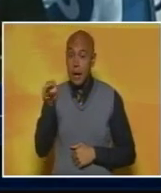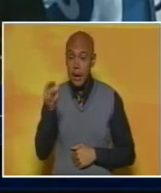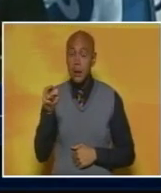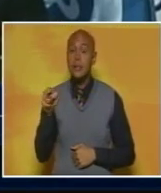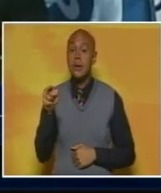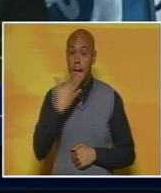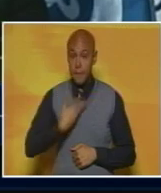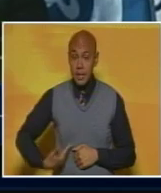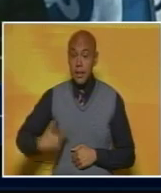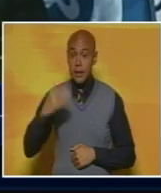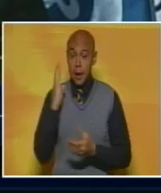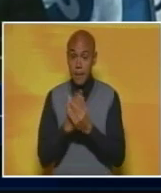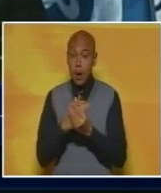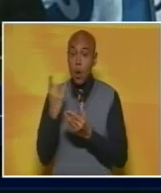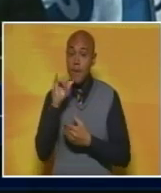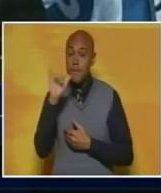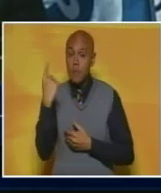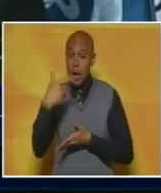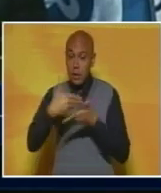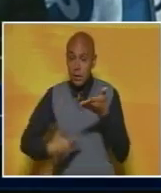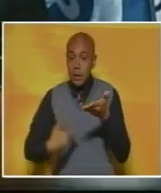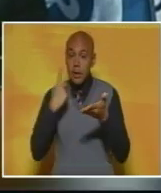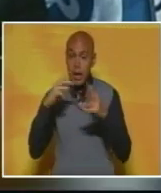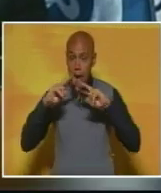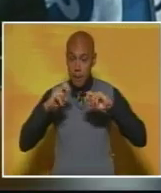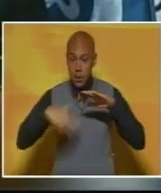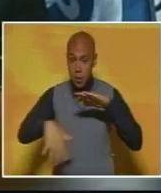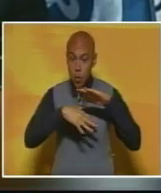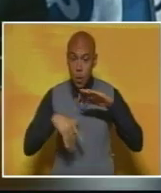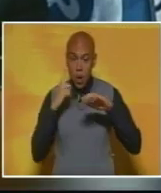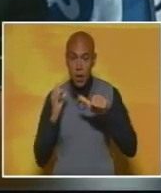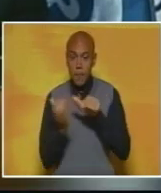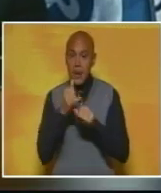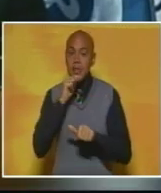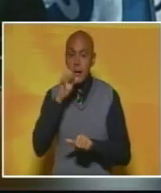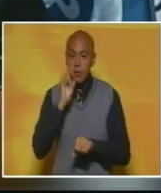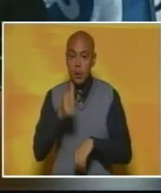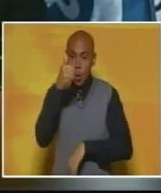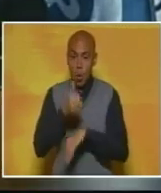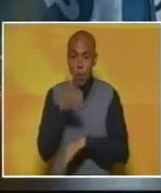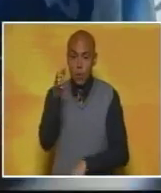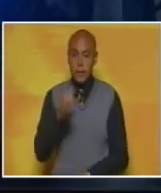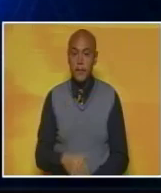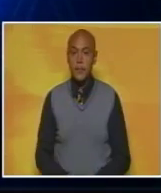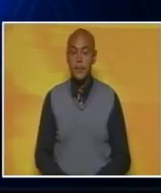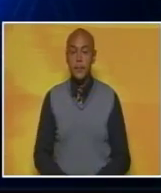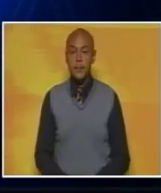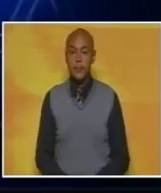Sánchez, quien facilitó datos de la investigación interna para dar con los responsables.